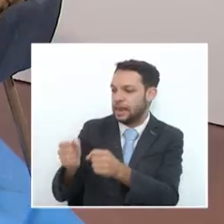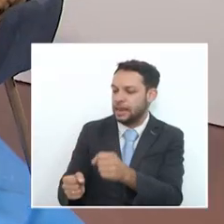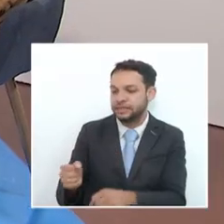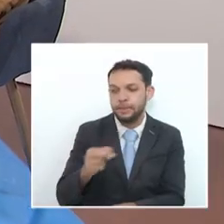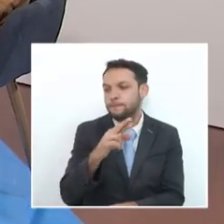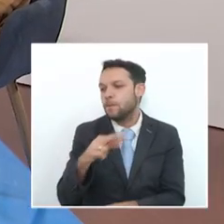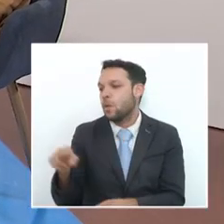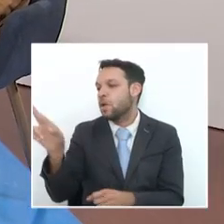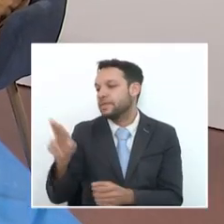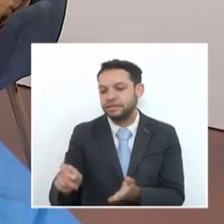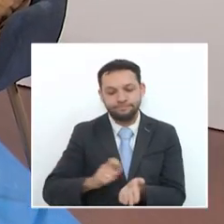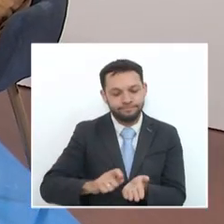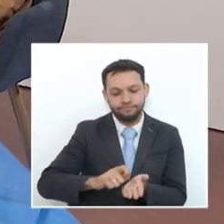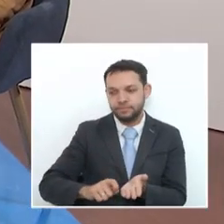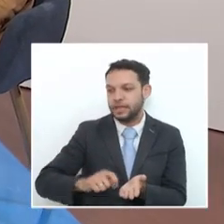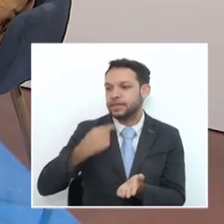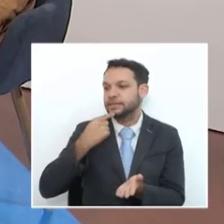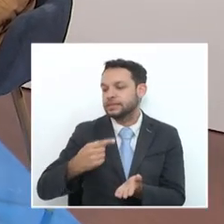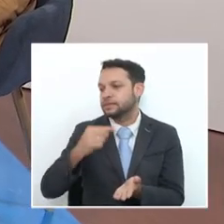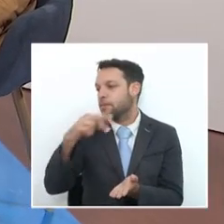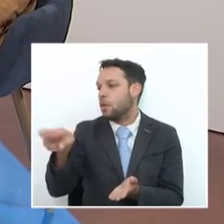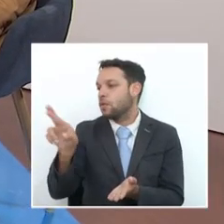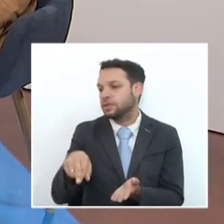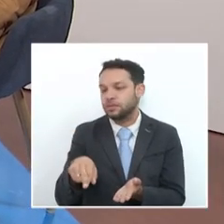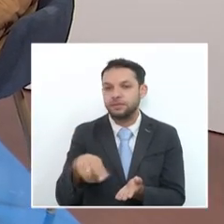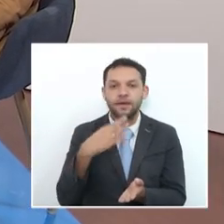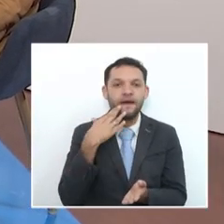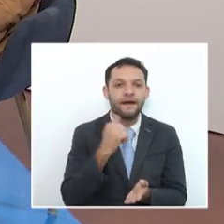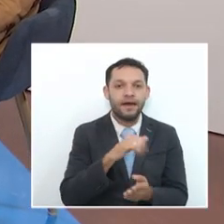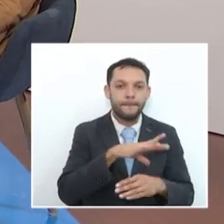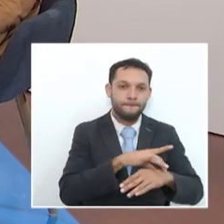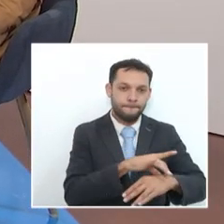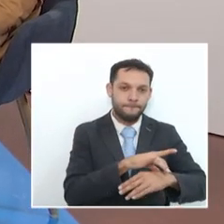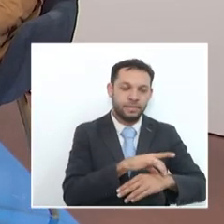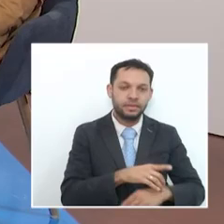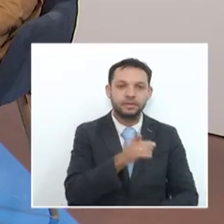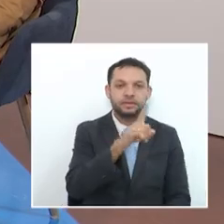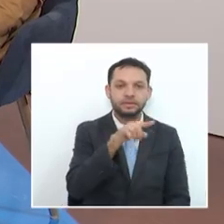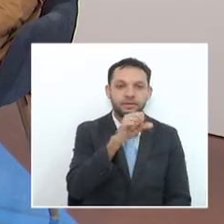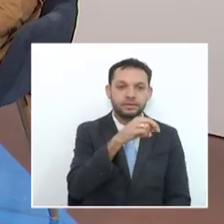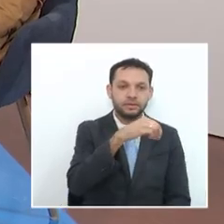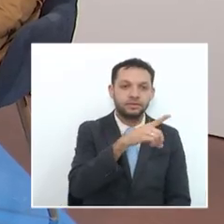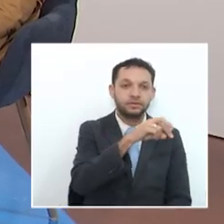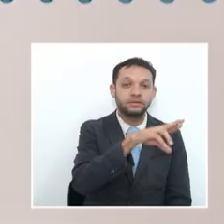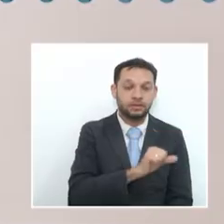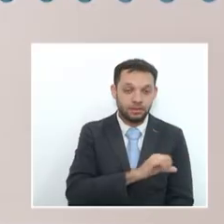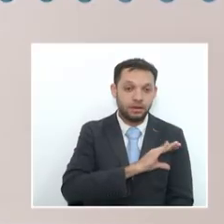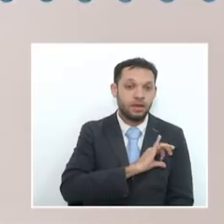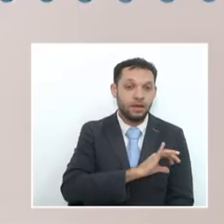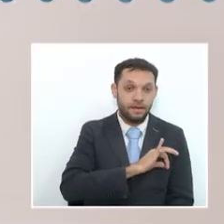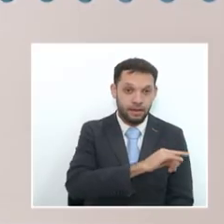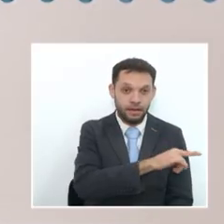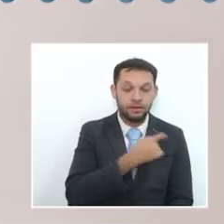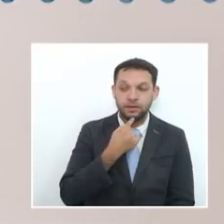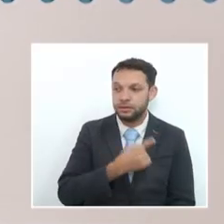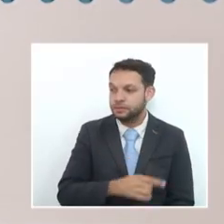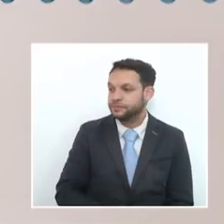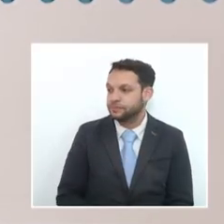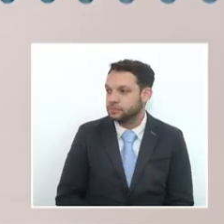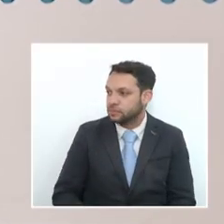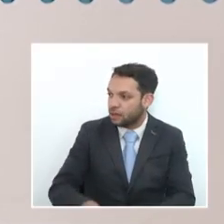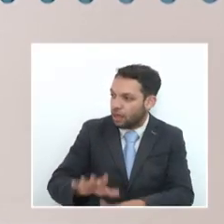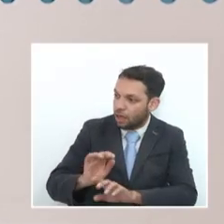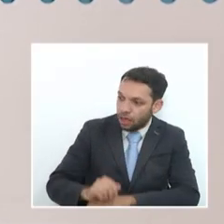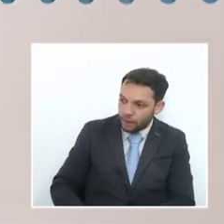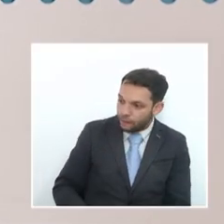personas. La doctora Sandra Jimena. De Cali. De Cali. Porque la gente le han echado un